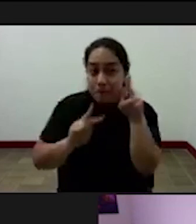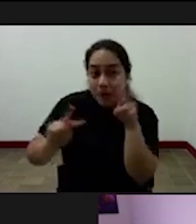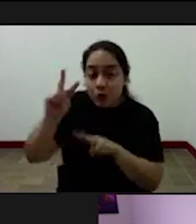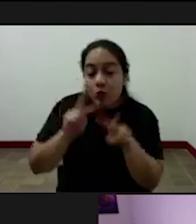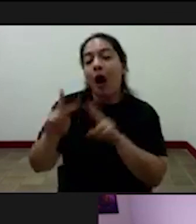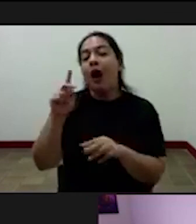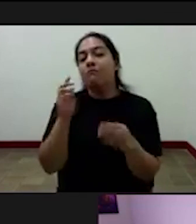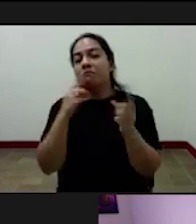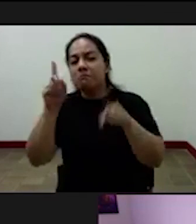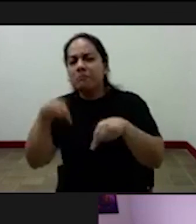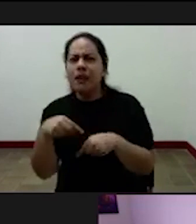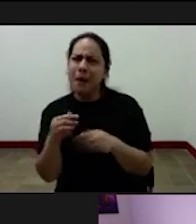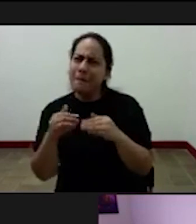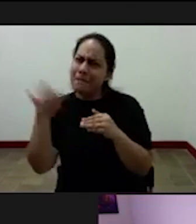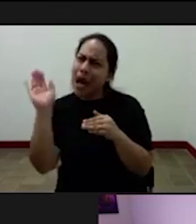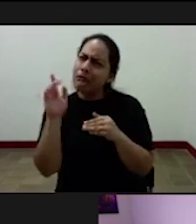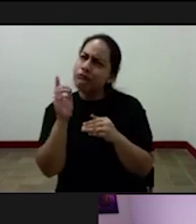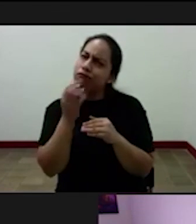inclusive